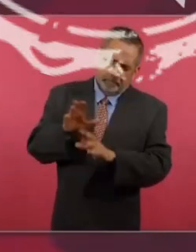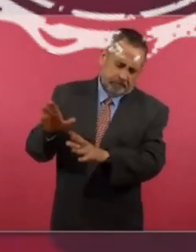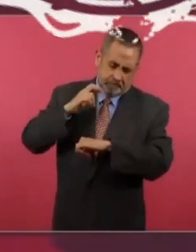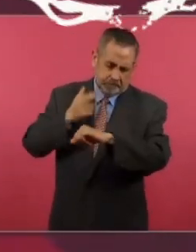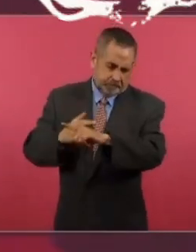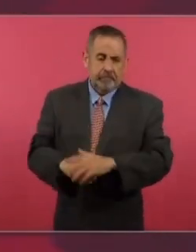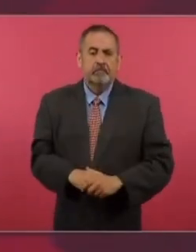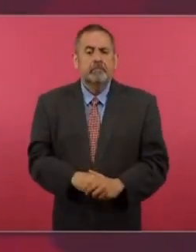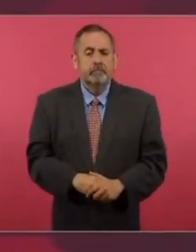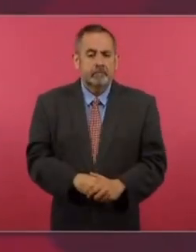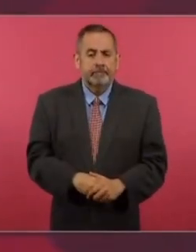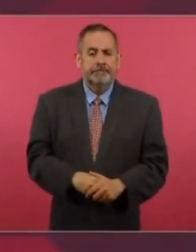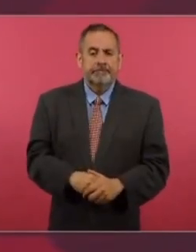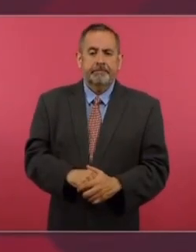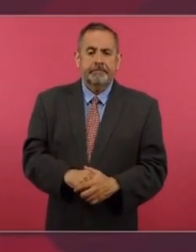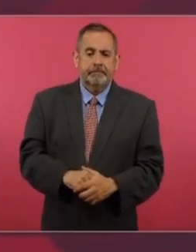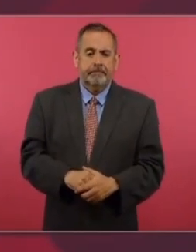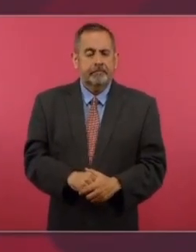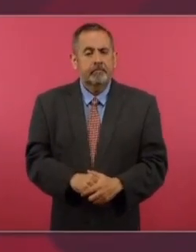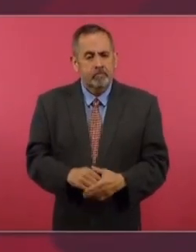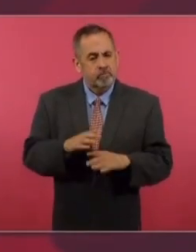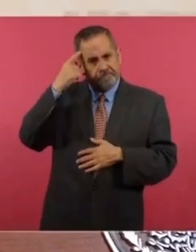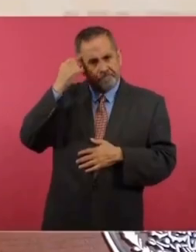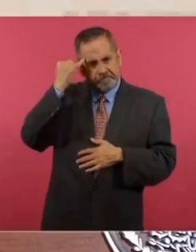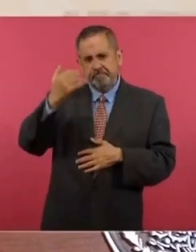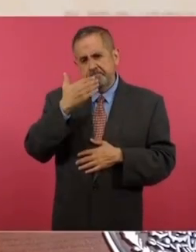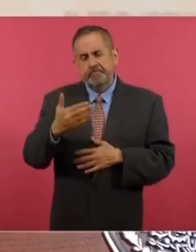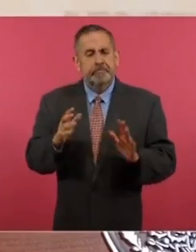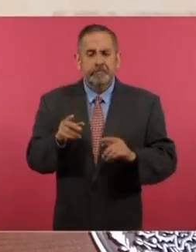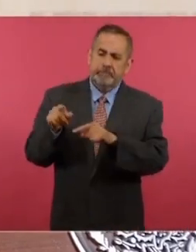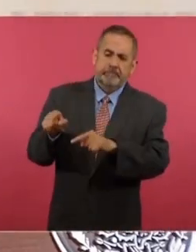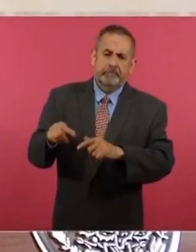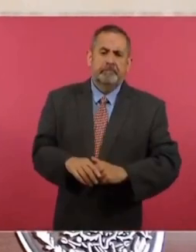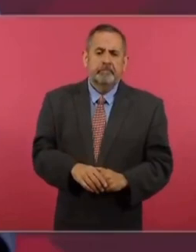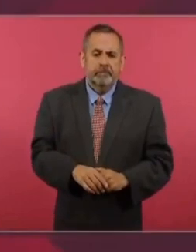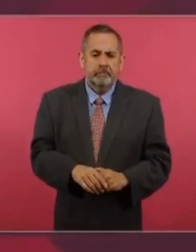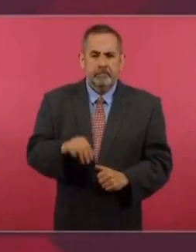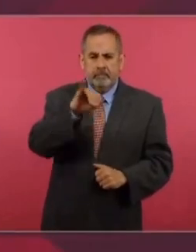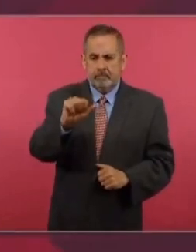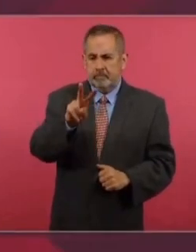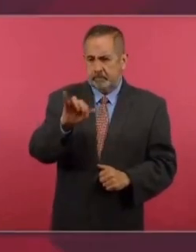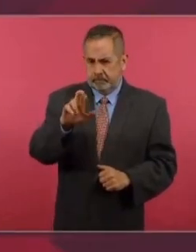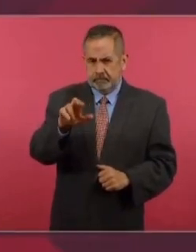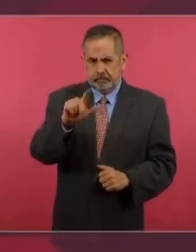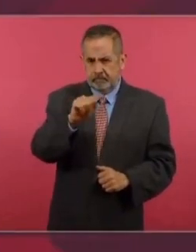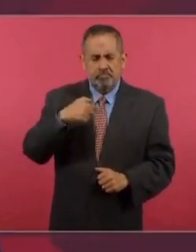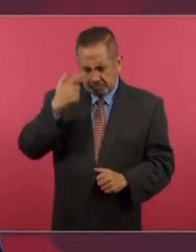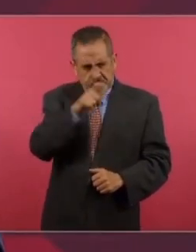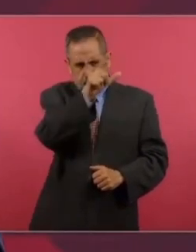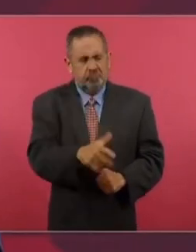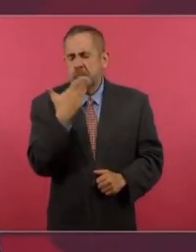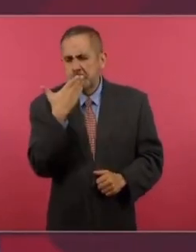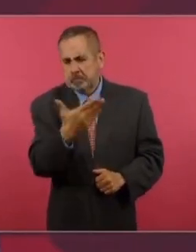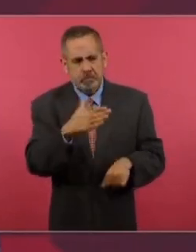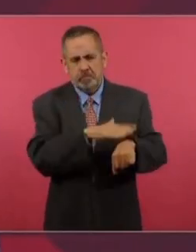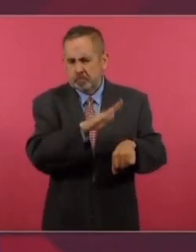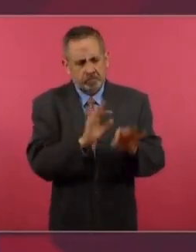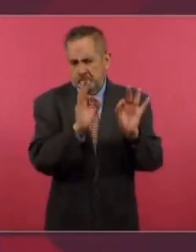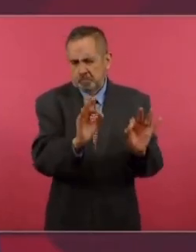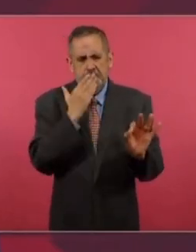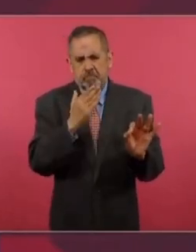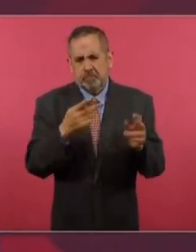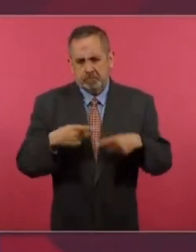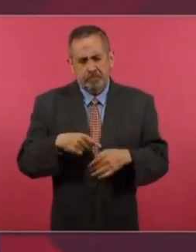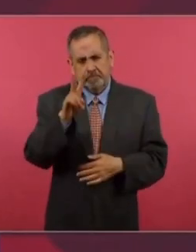aprovecho para decir que tengo un muy buen concepto a Javier Alatorre. Apúntele tengo un muy bien. Buen concepto.